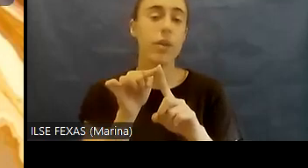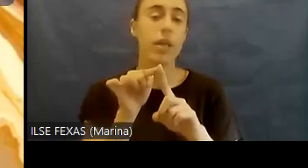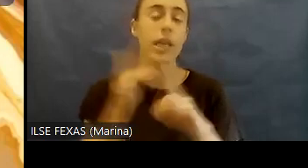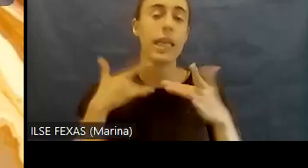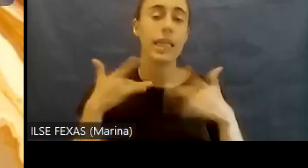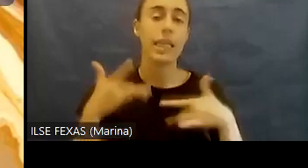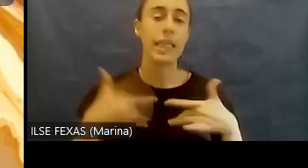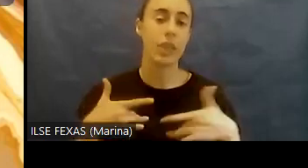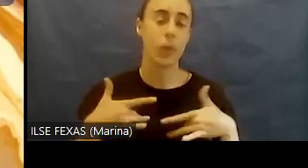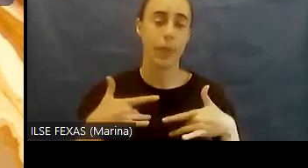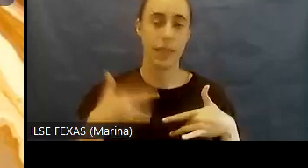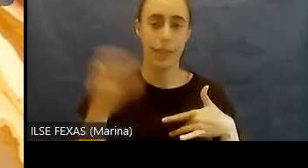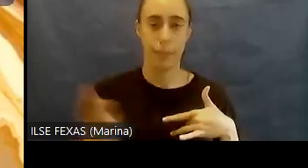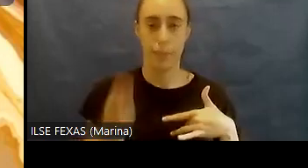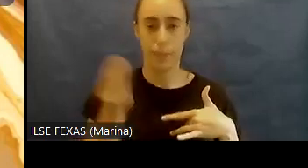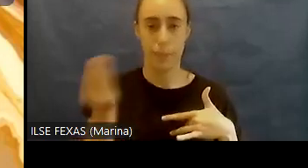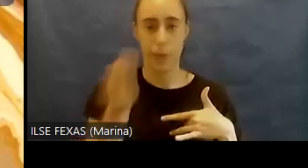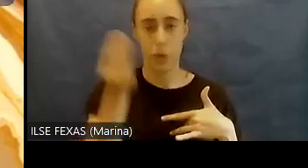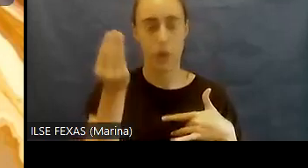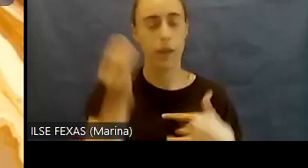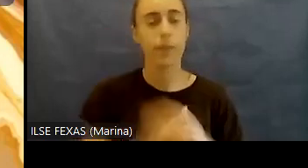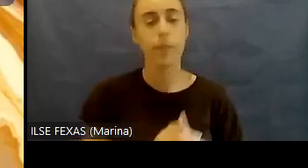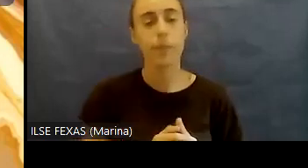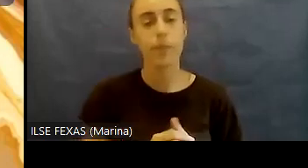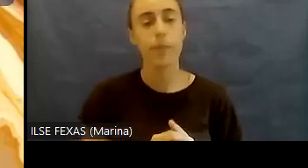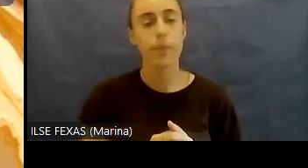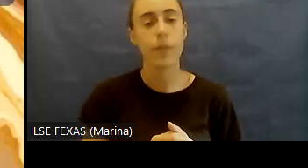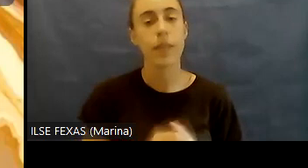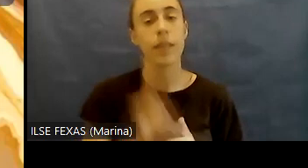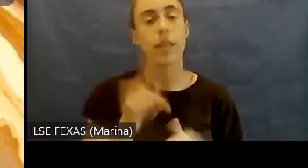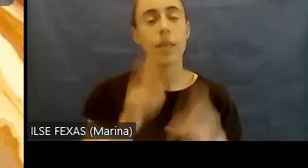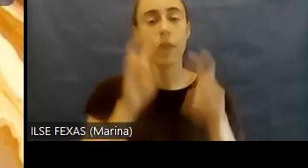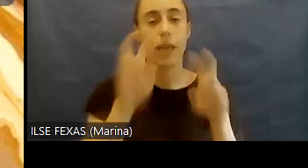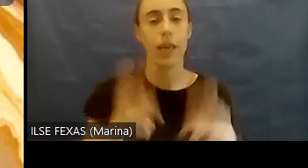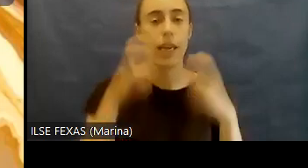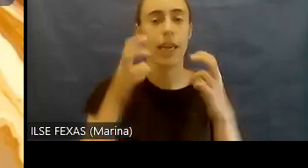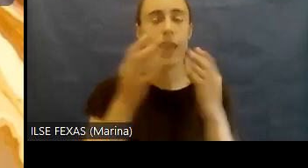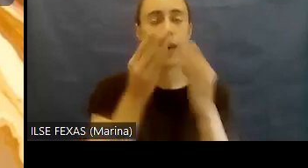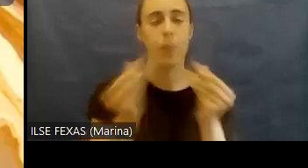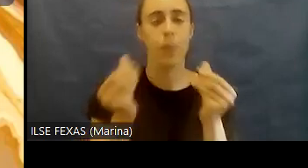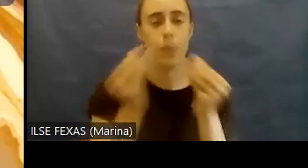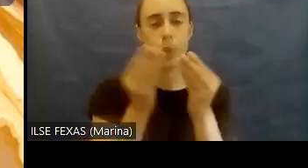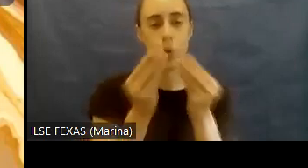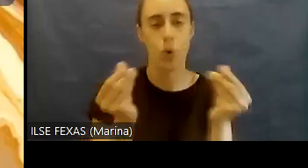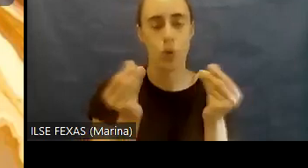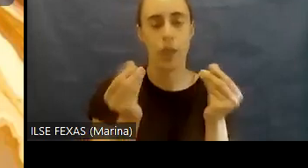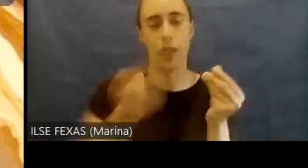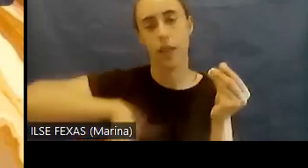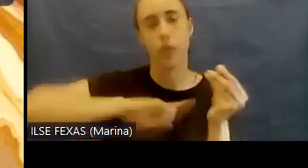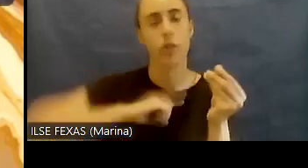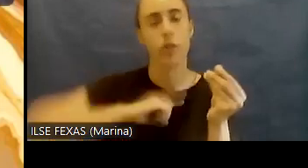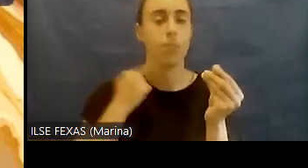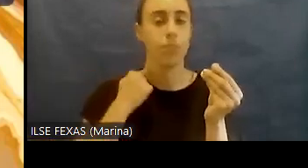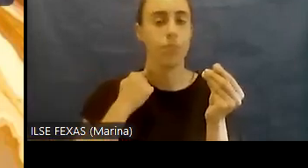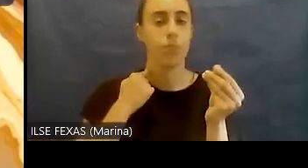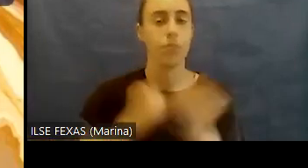reflujo gastroesofágico y a regenerar esa mucosa que hemos perdido.